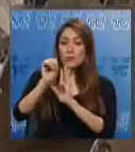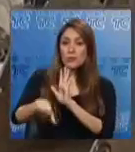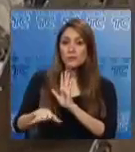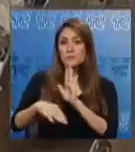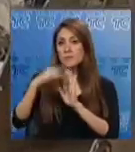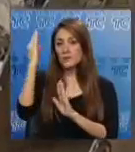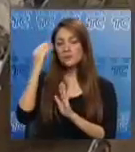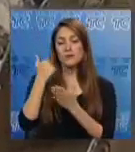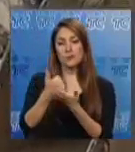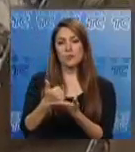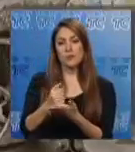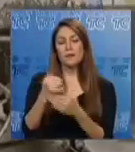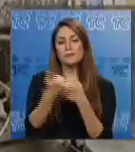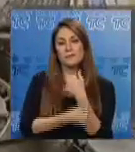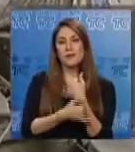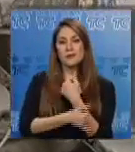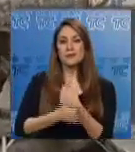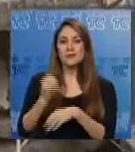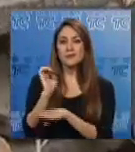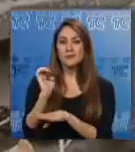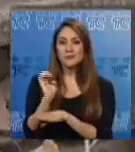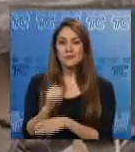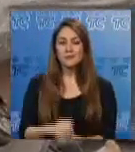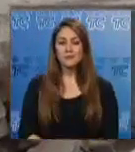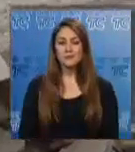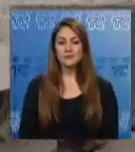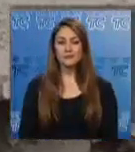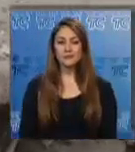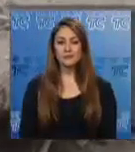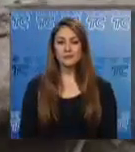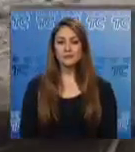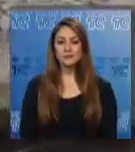mucho más a favor de su país. José Luis Calderón, TC Televisión.